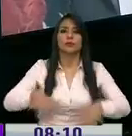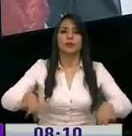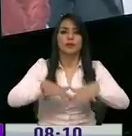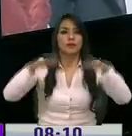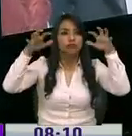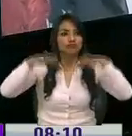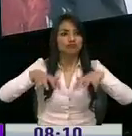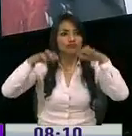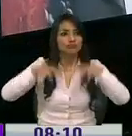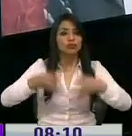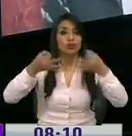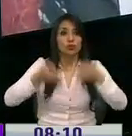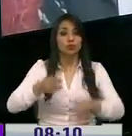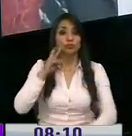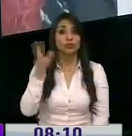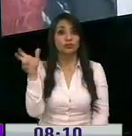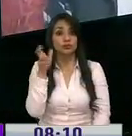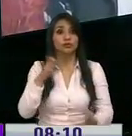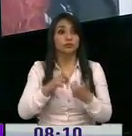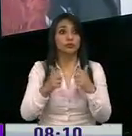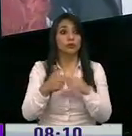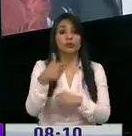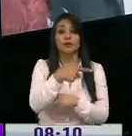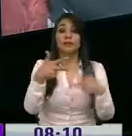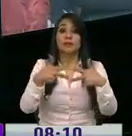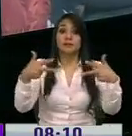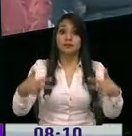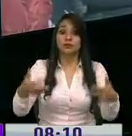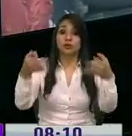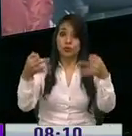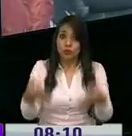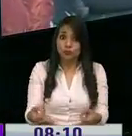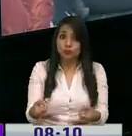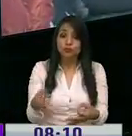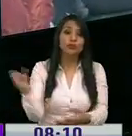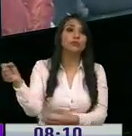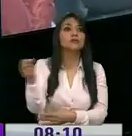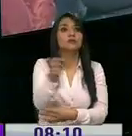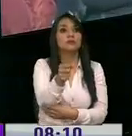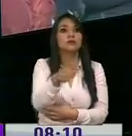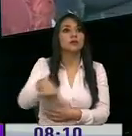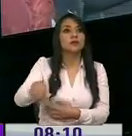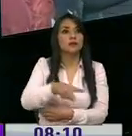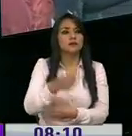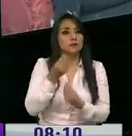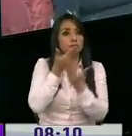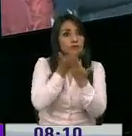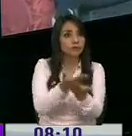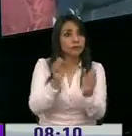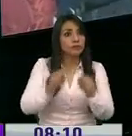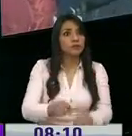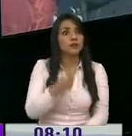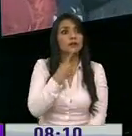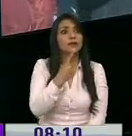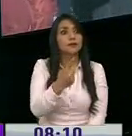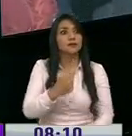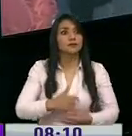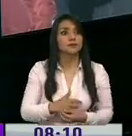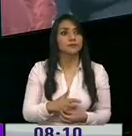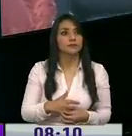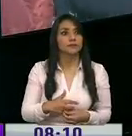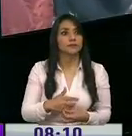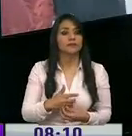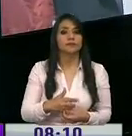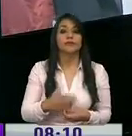30 escuchar hasta el problema que tiene en serio vaya y estás justamente con ellos ahí bueno que dicen porque ya fueron a revisar